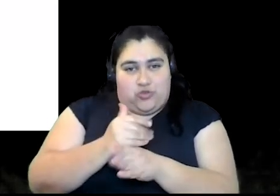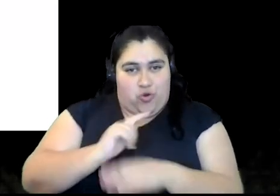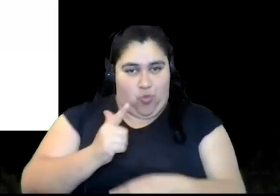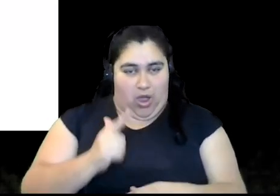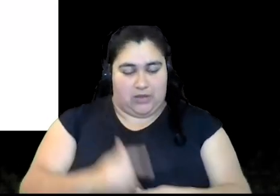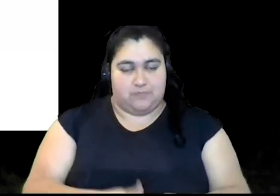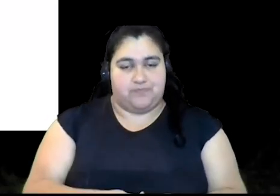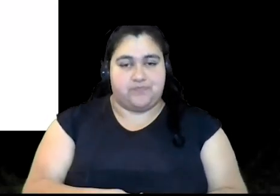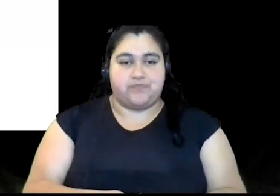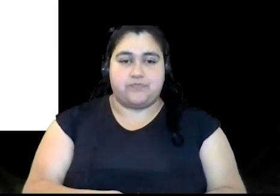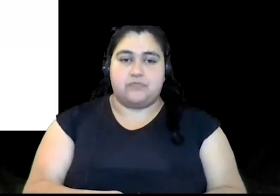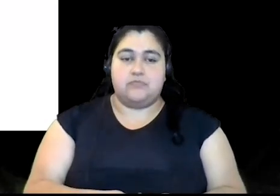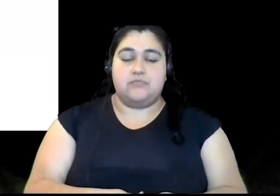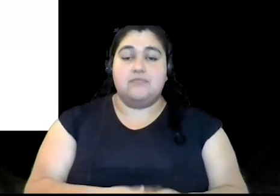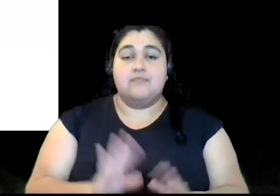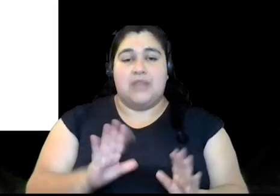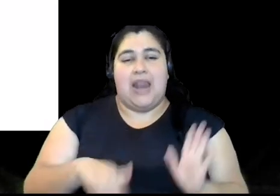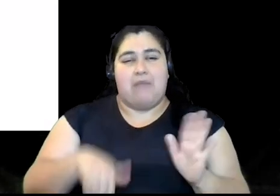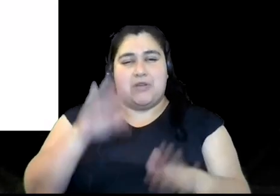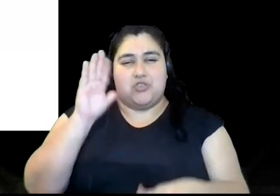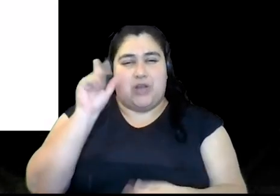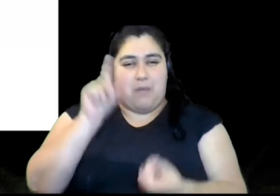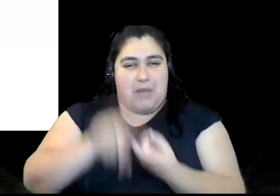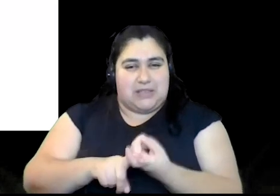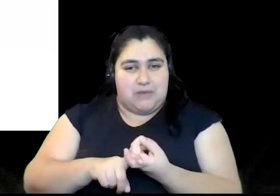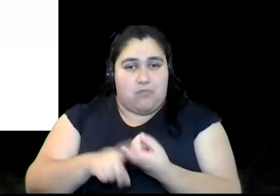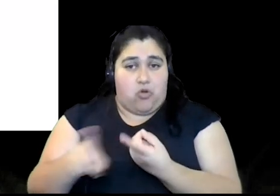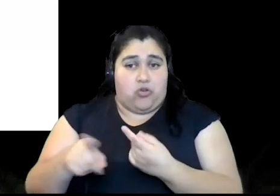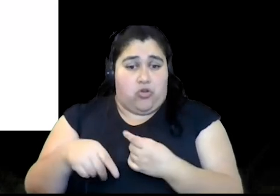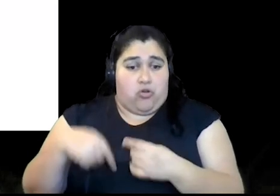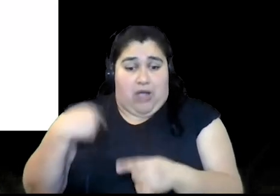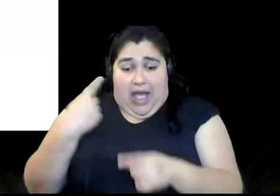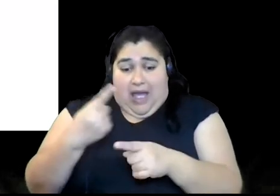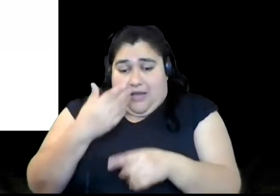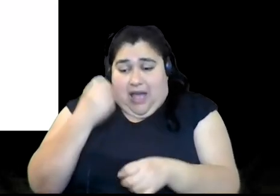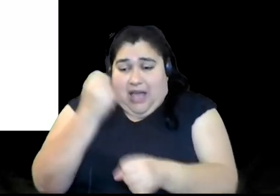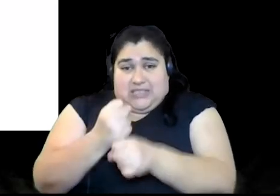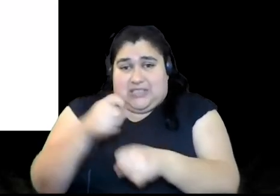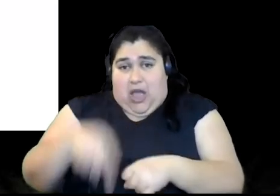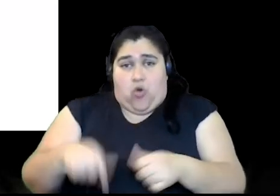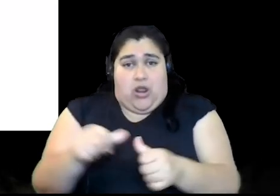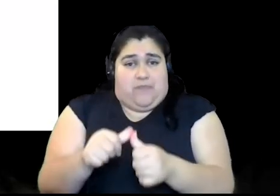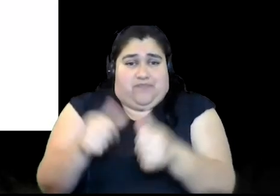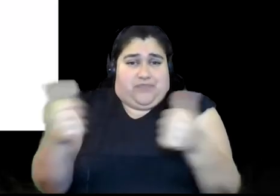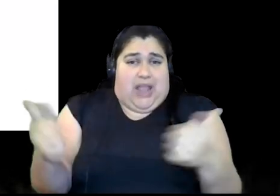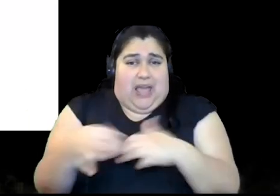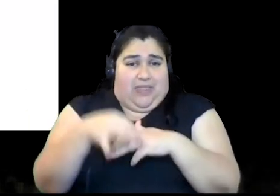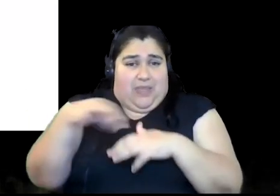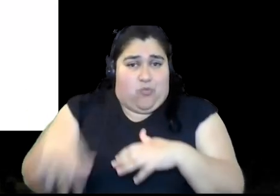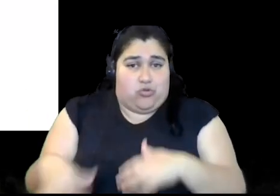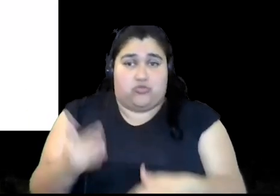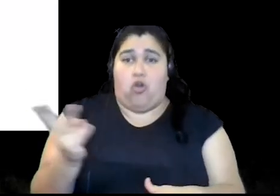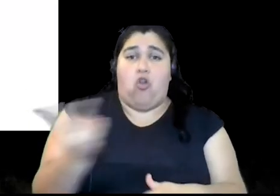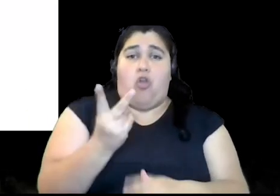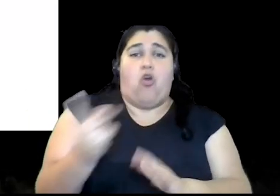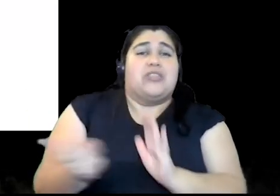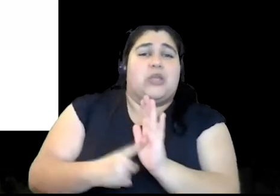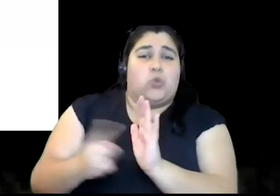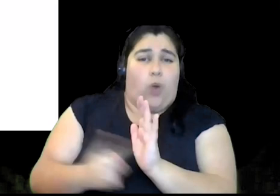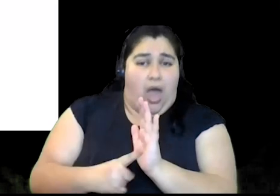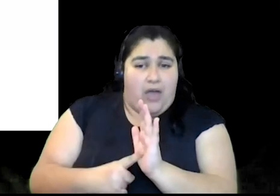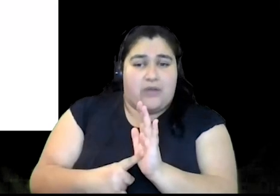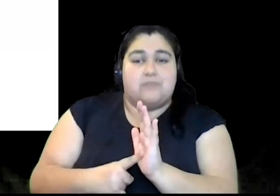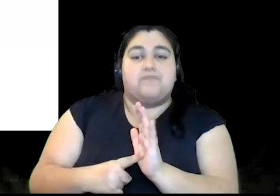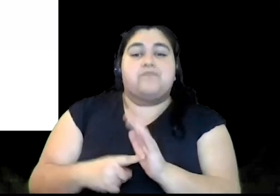mucho, lamentablemente, en aquellos matrimonios que no han llegado al divorcio y los dos son titulares de un inmueble. El